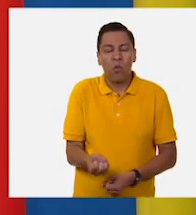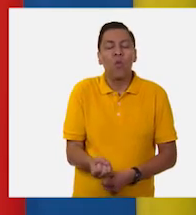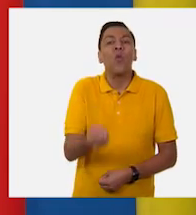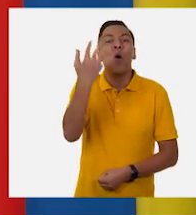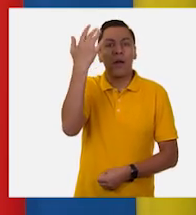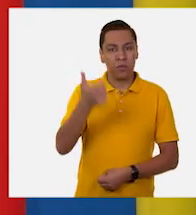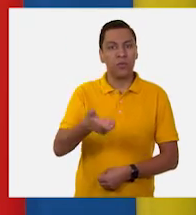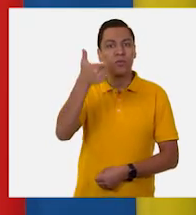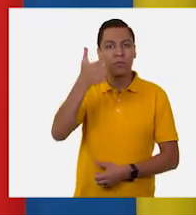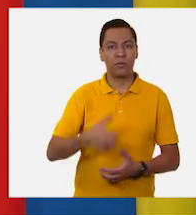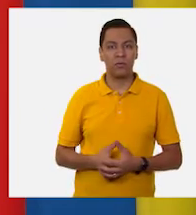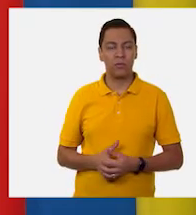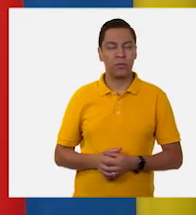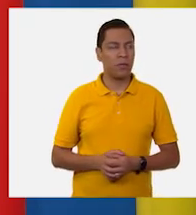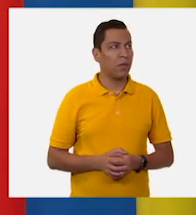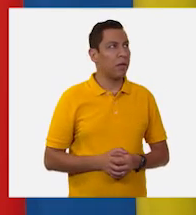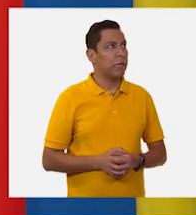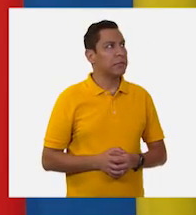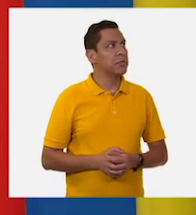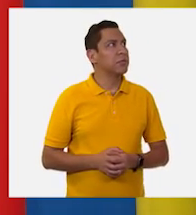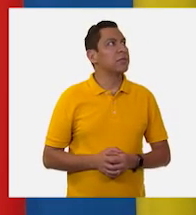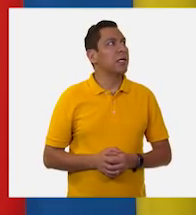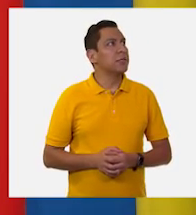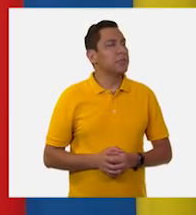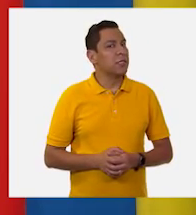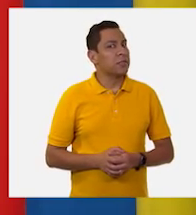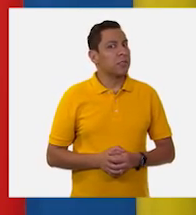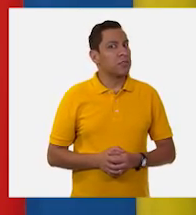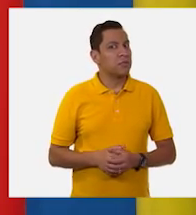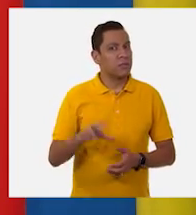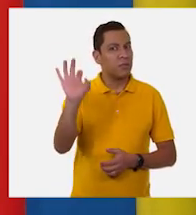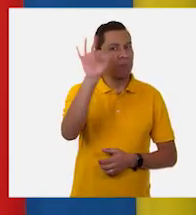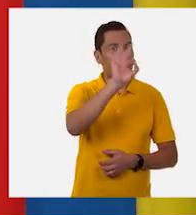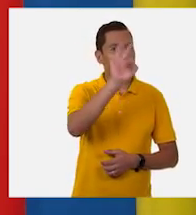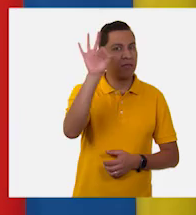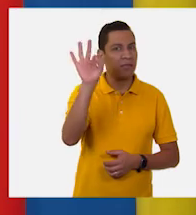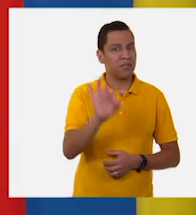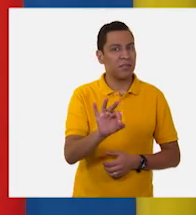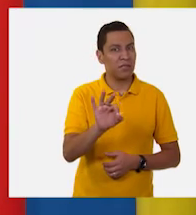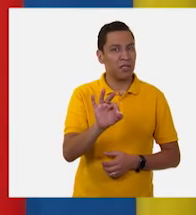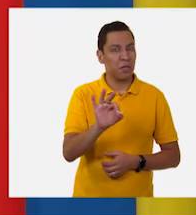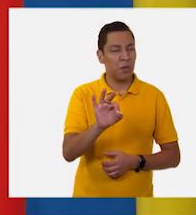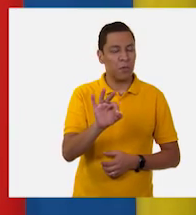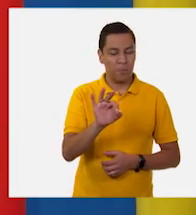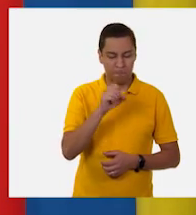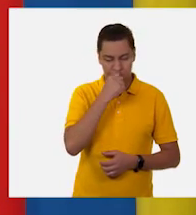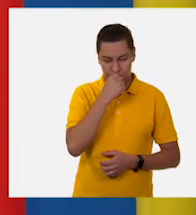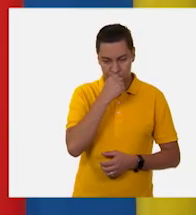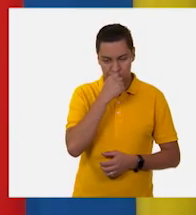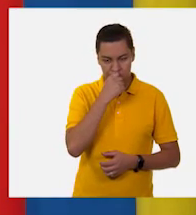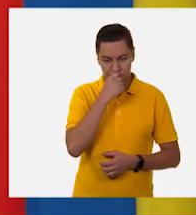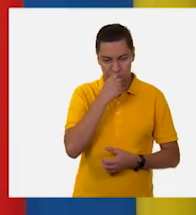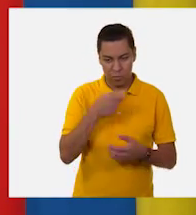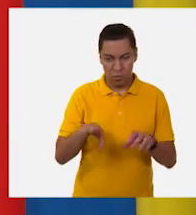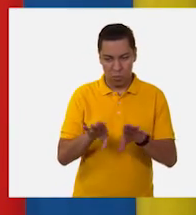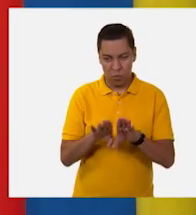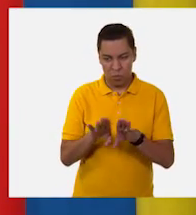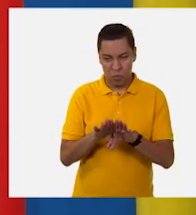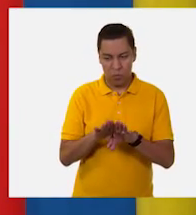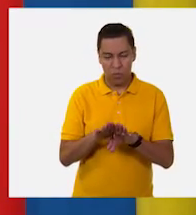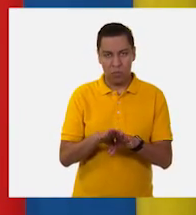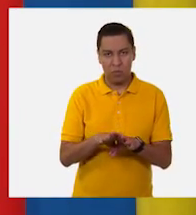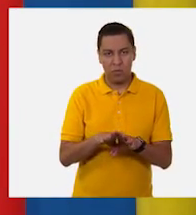Maestro. Fíjate que creo que yo solo sé sacar porcentajes cuando la cantidad inicial es 100. Por